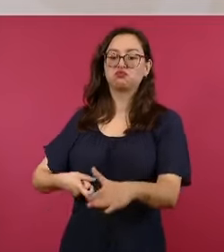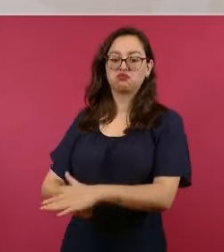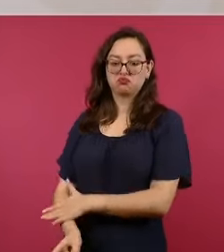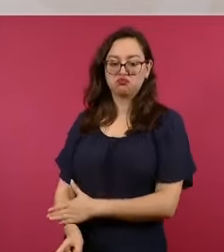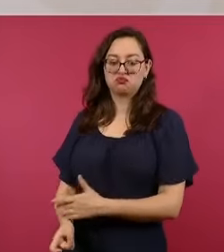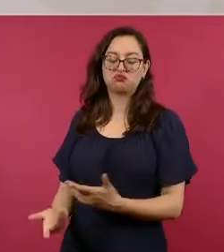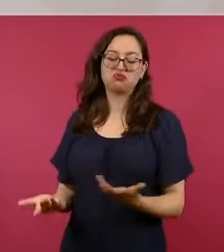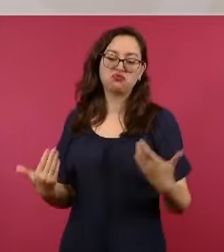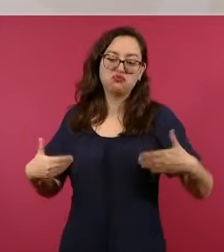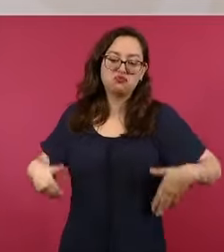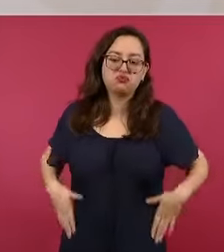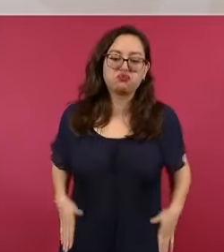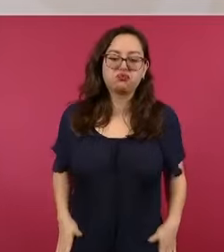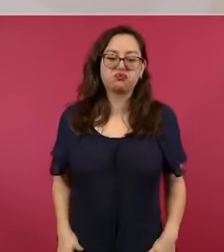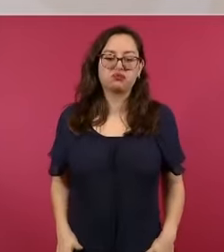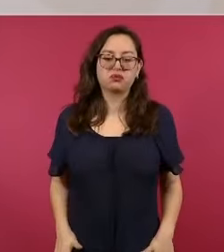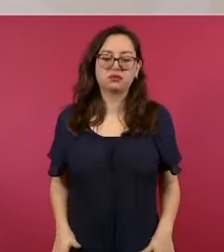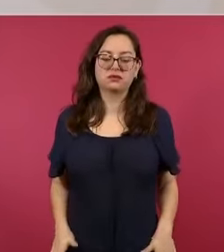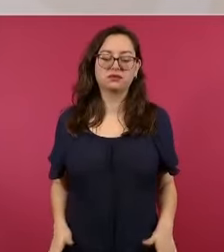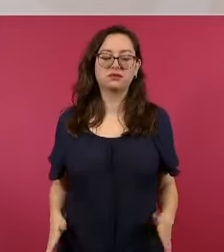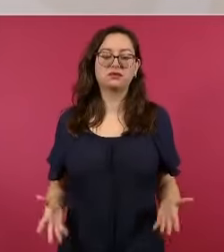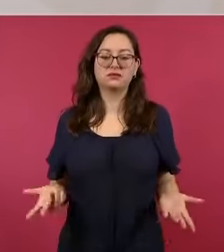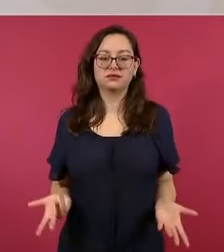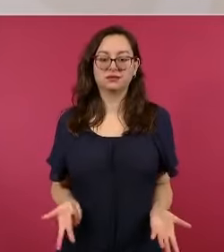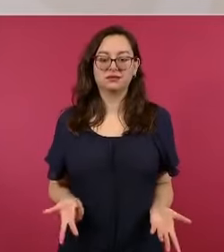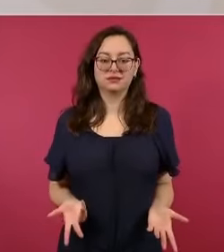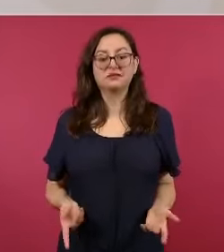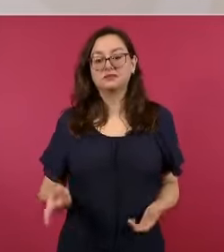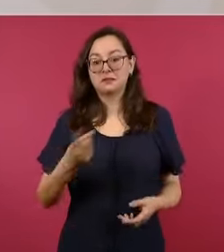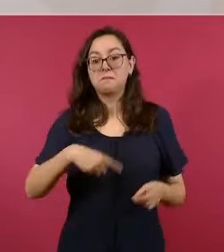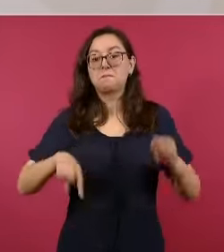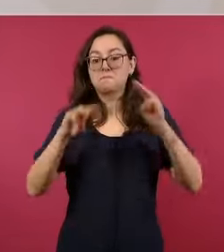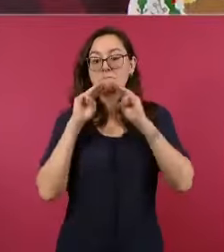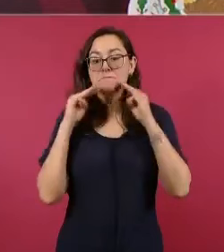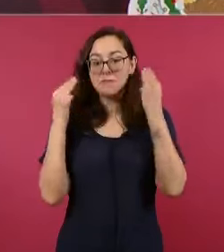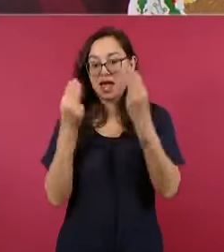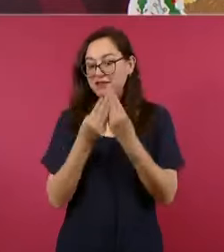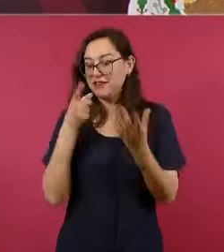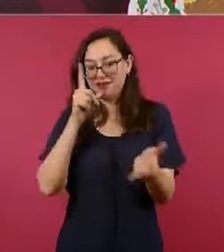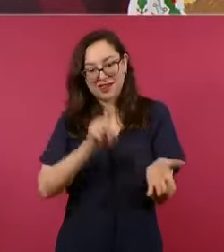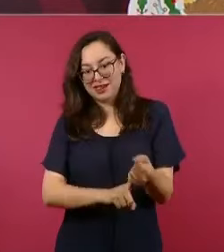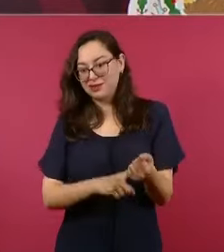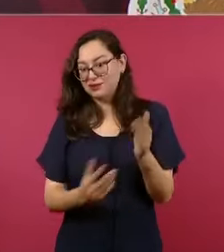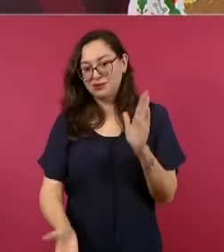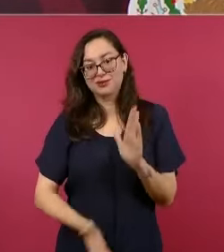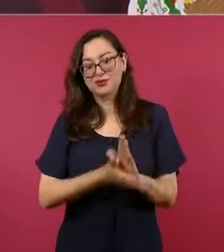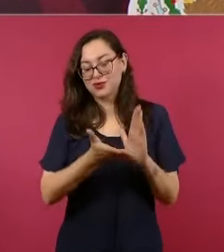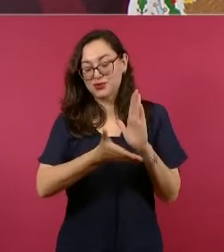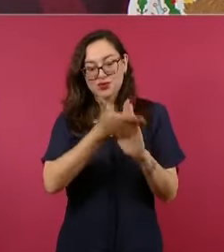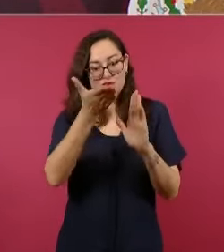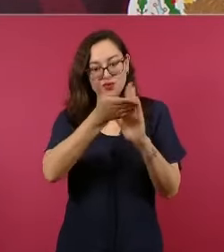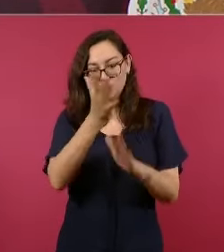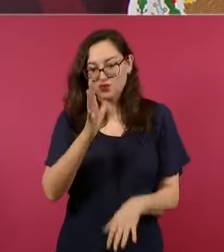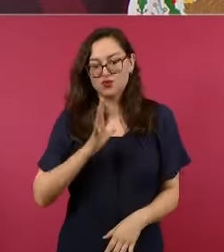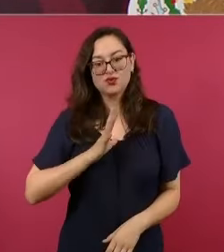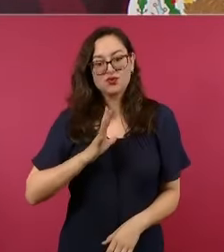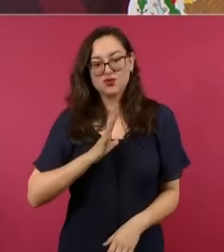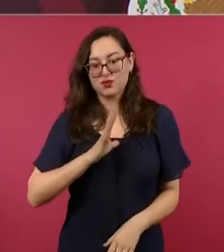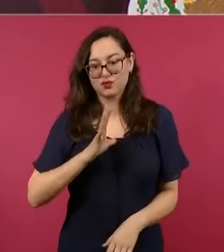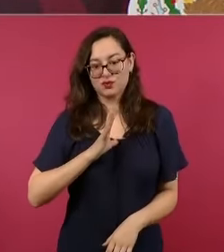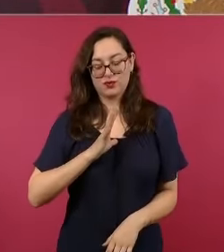moche que es una asociación delictuosa que se forma